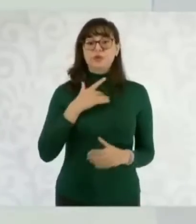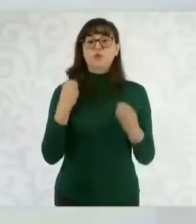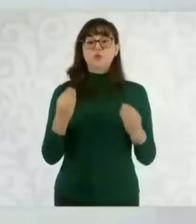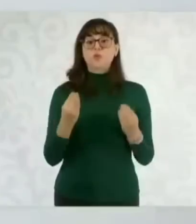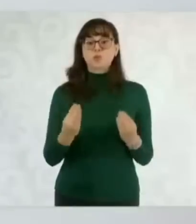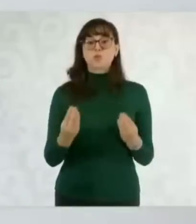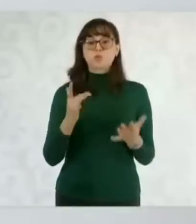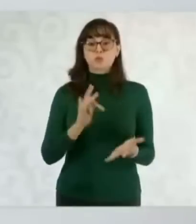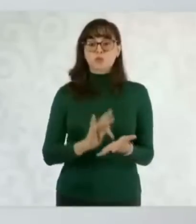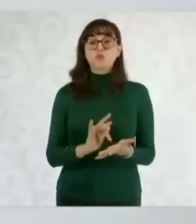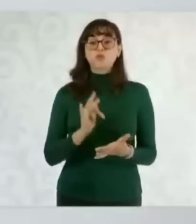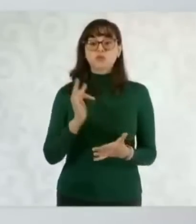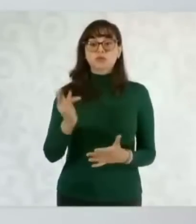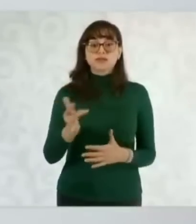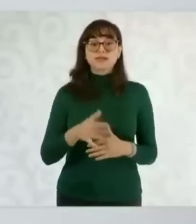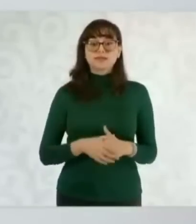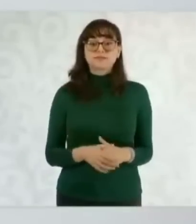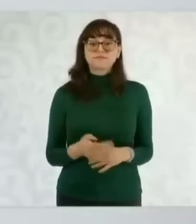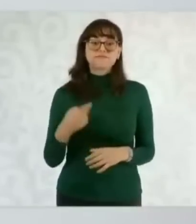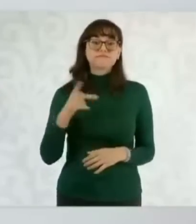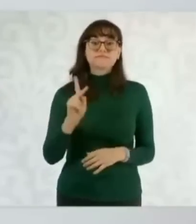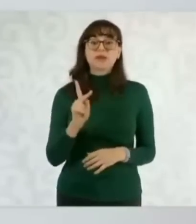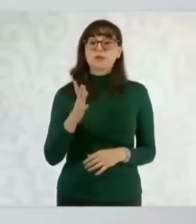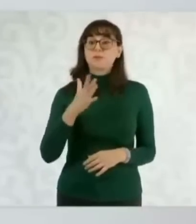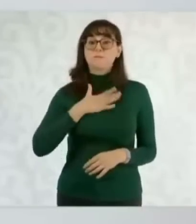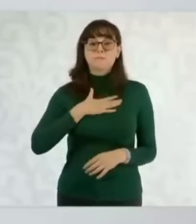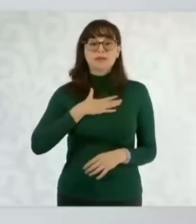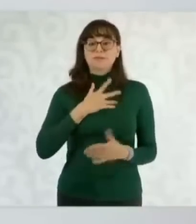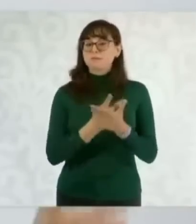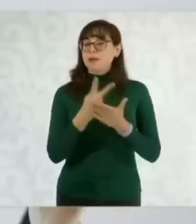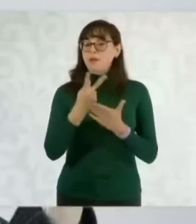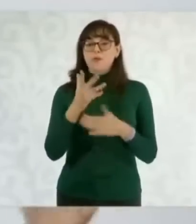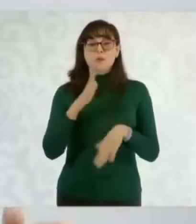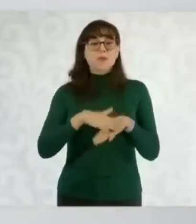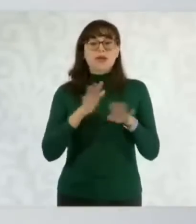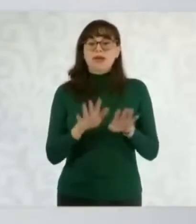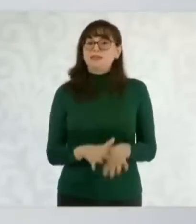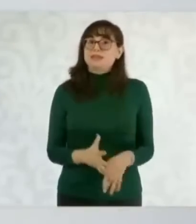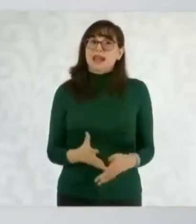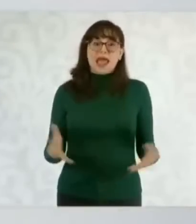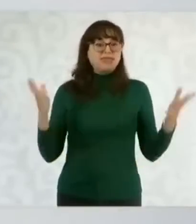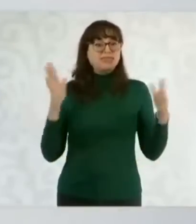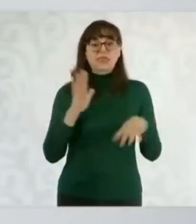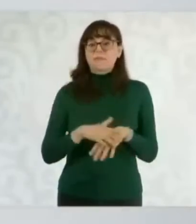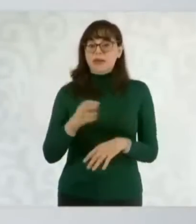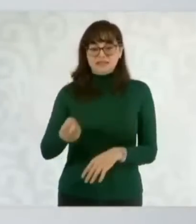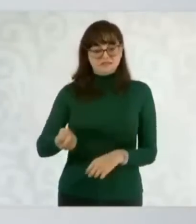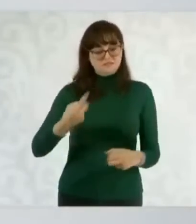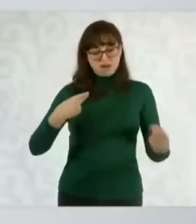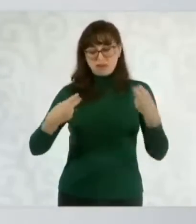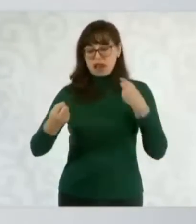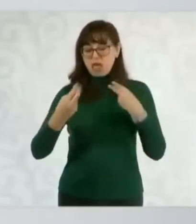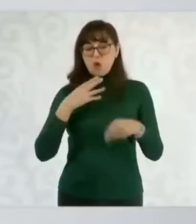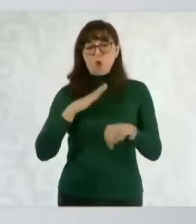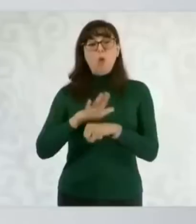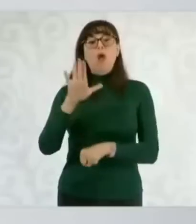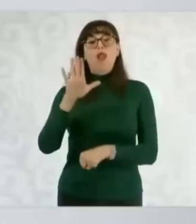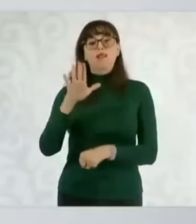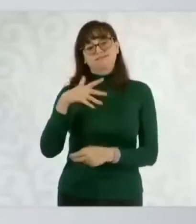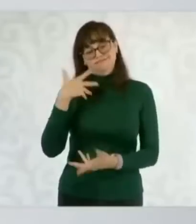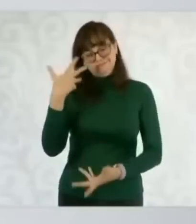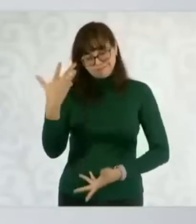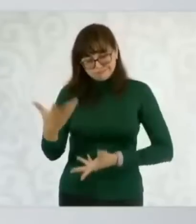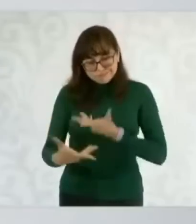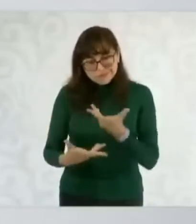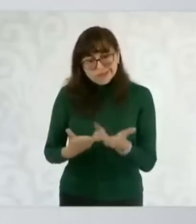para mí el mayor privilegio es servir al pueblo, más allá de los títulos y